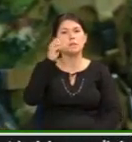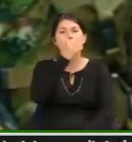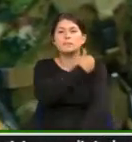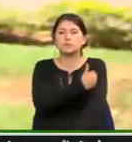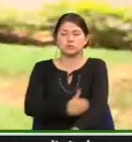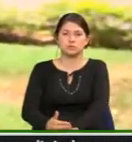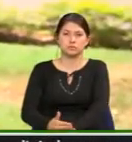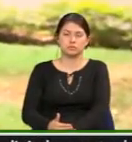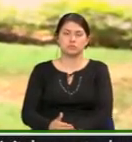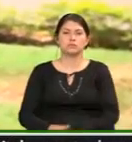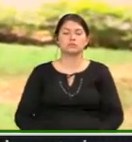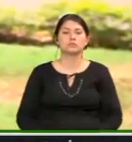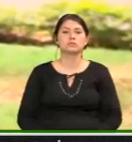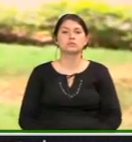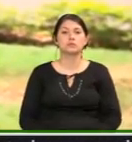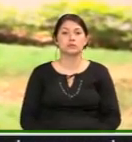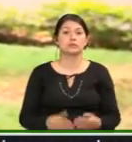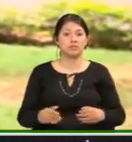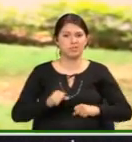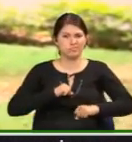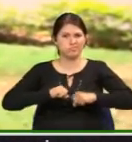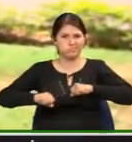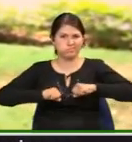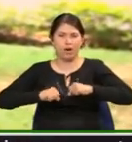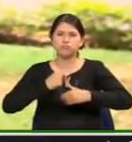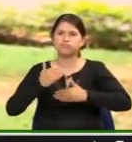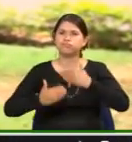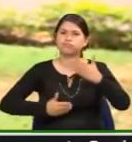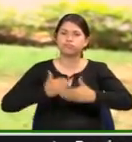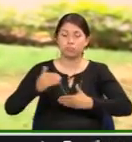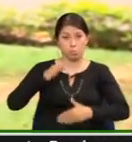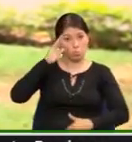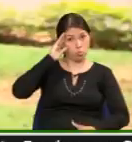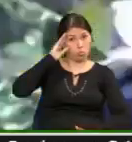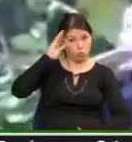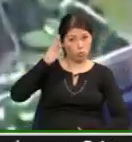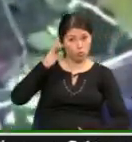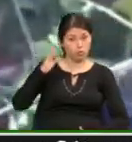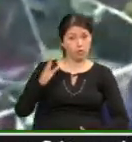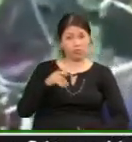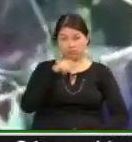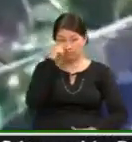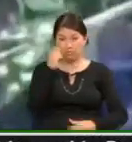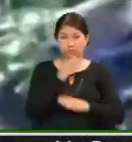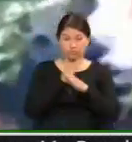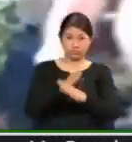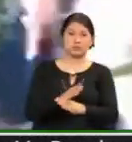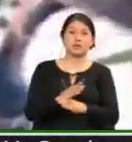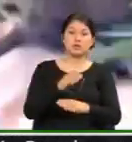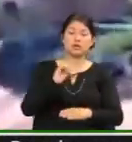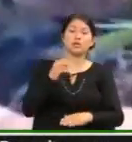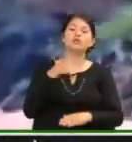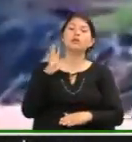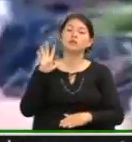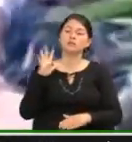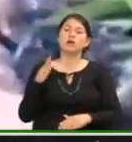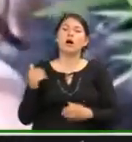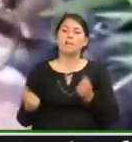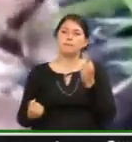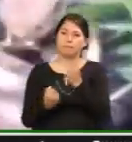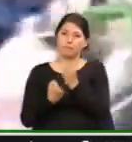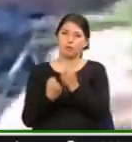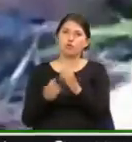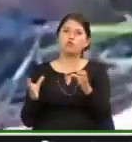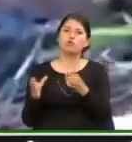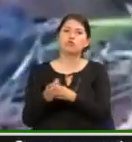pesos. Estas acciones fueron adelantadas tanto por la Policía de Antinarcóticos de la Regional 5 como también con el apoyo